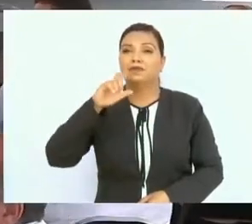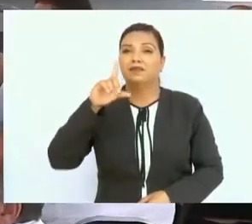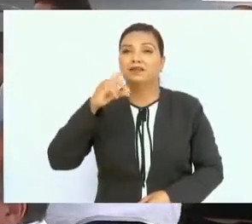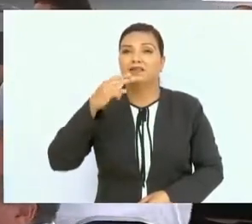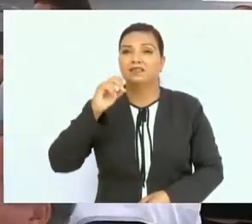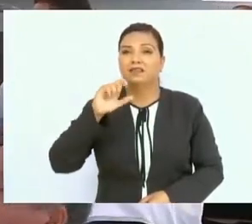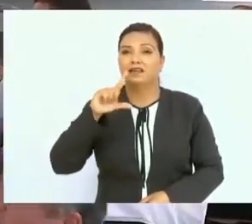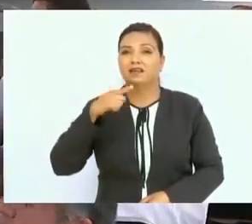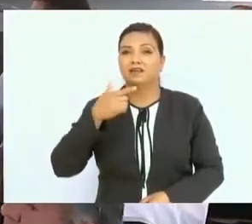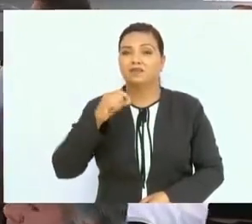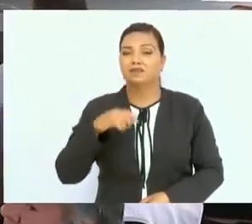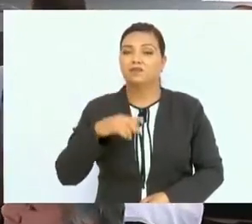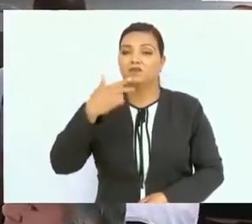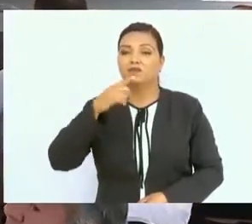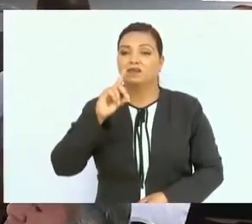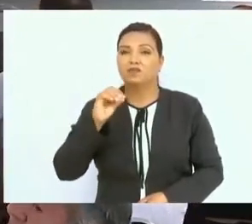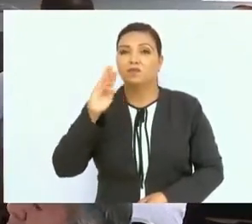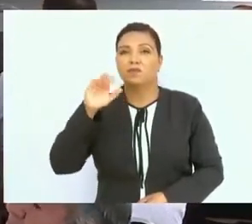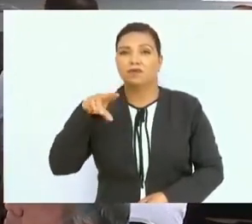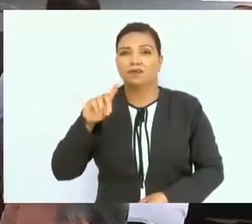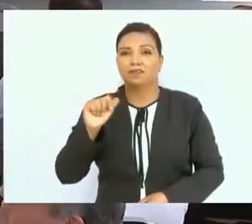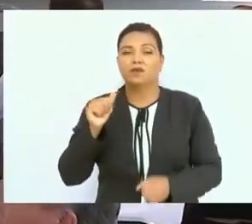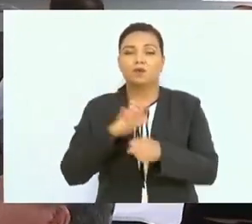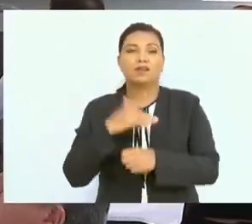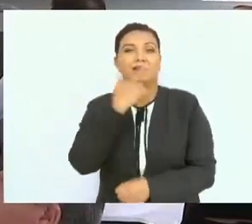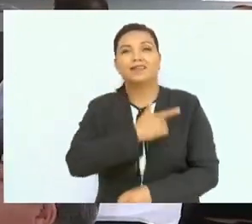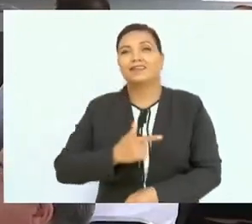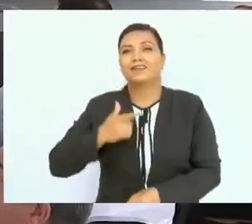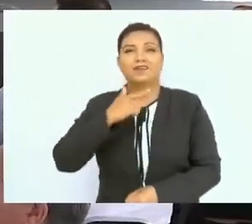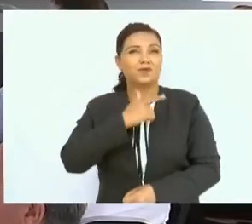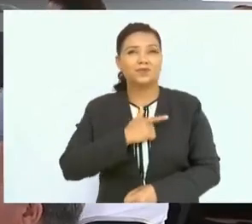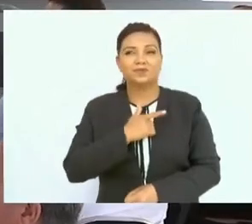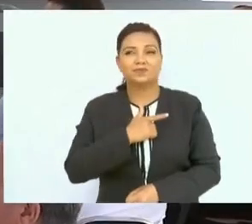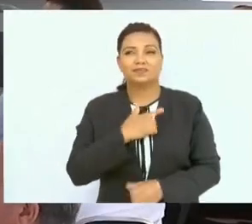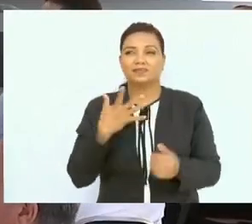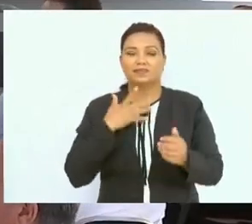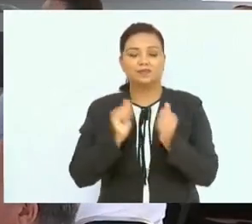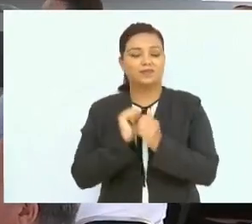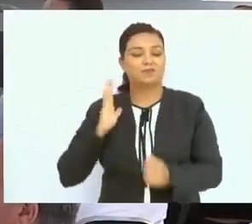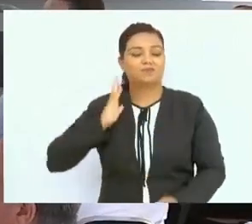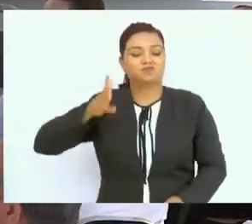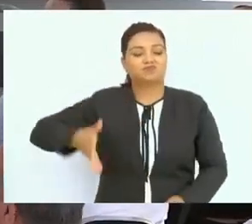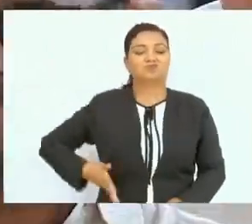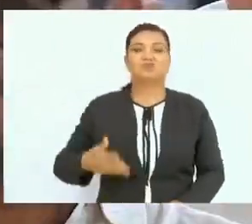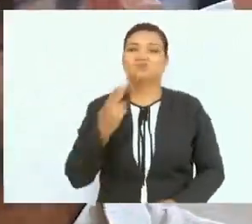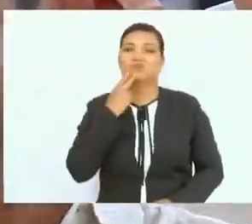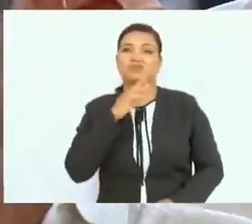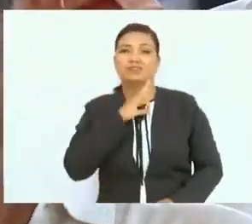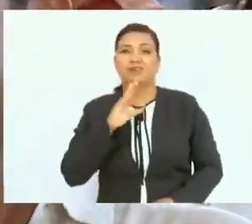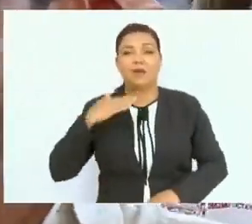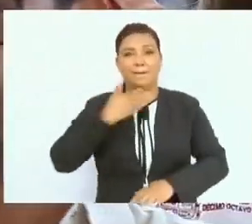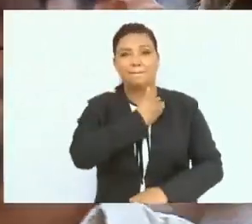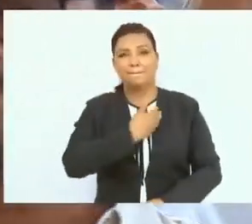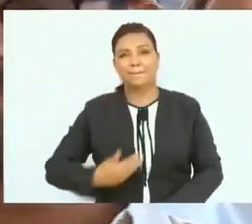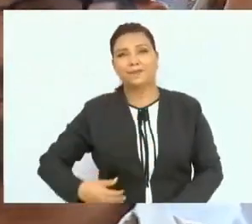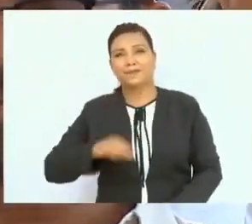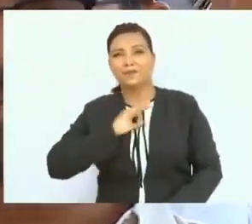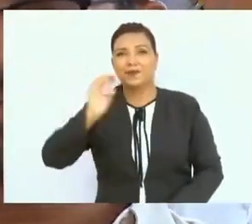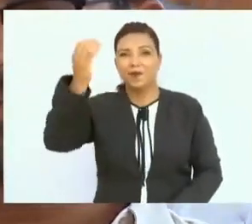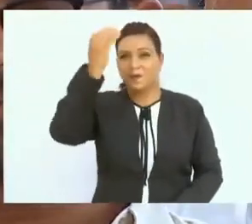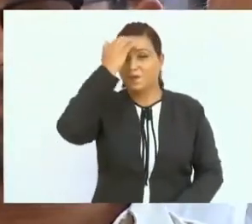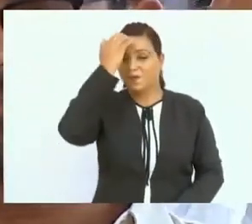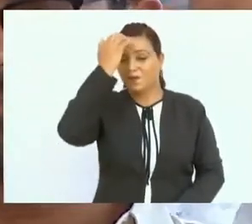Ese grado banda, que me encanta que porten con tanto orgullo, nos lo encargó el presidente para